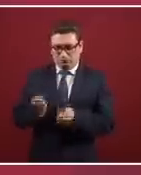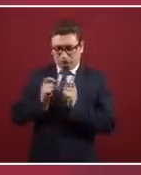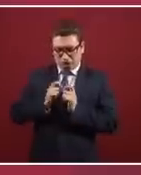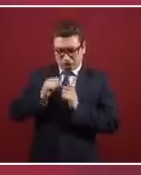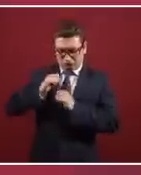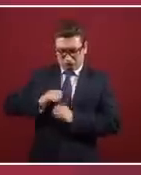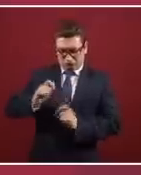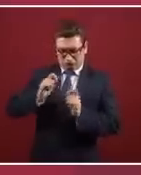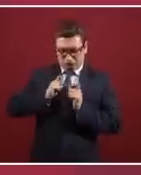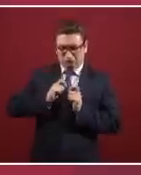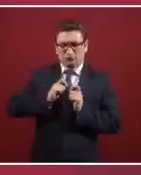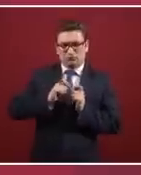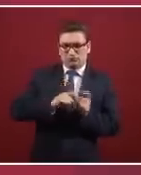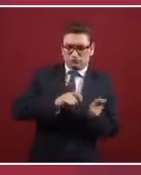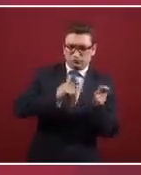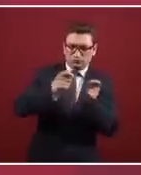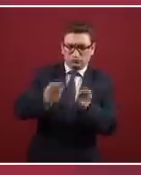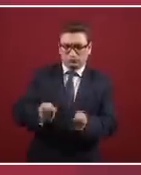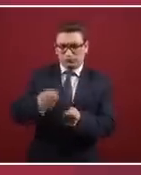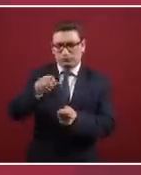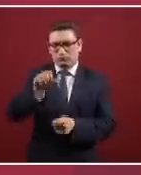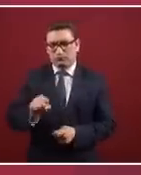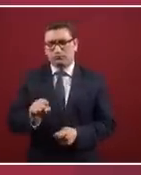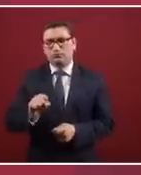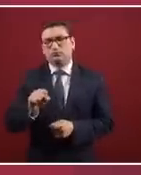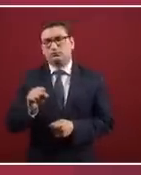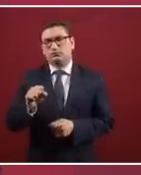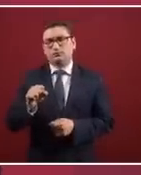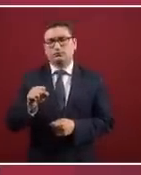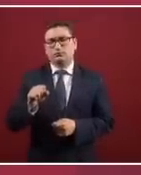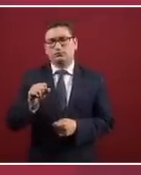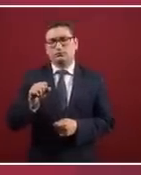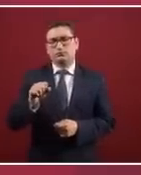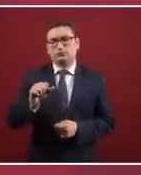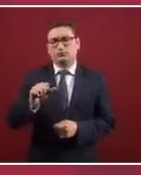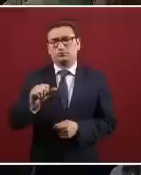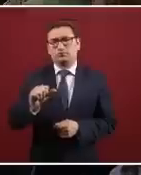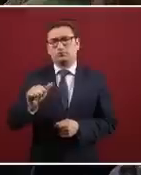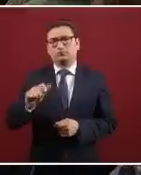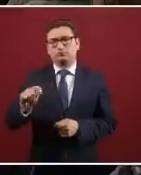traslade a la Secretaría de Hacienda, que es la